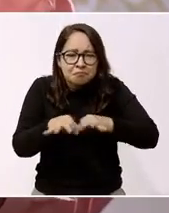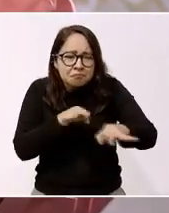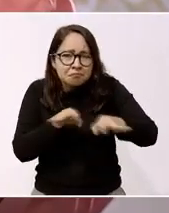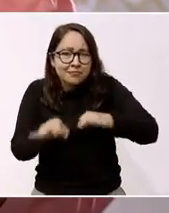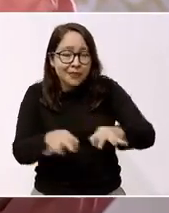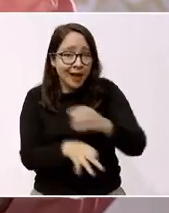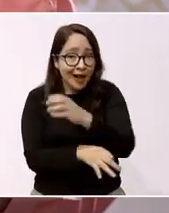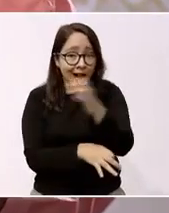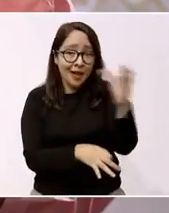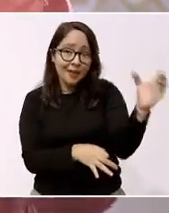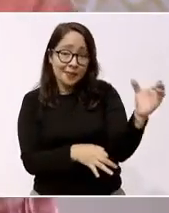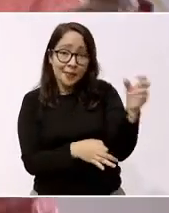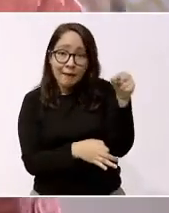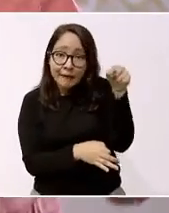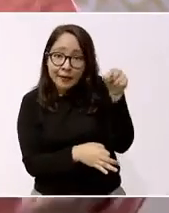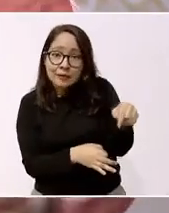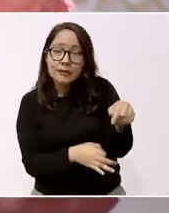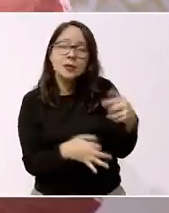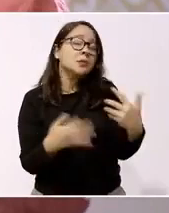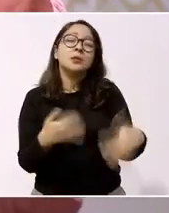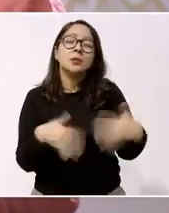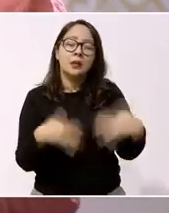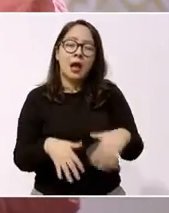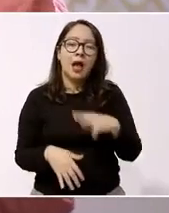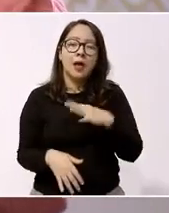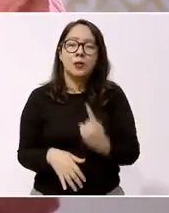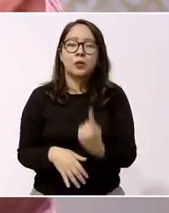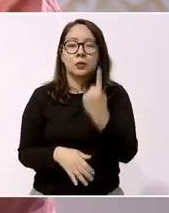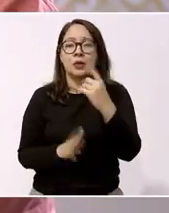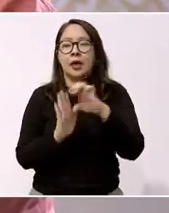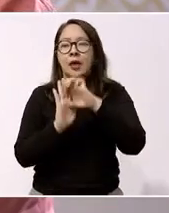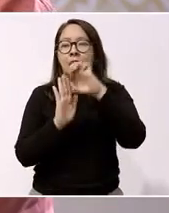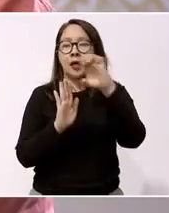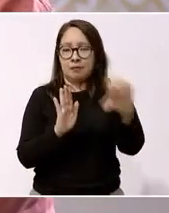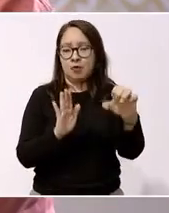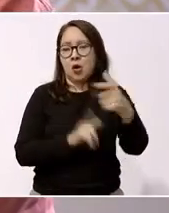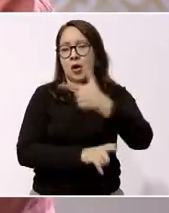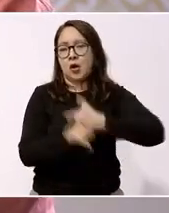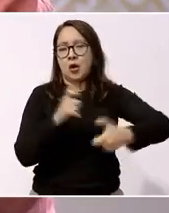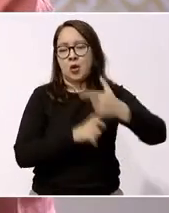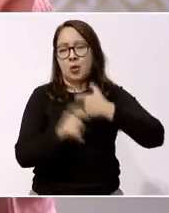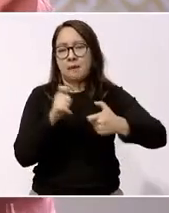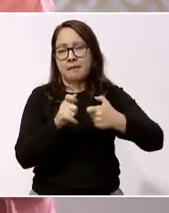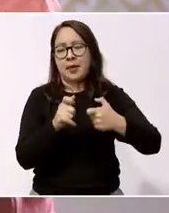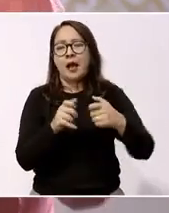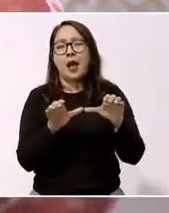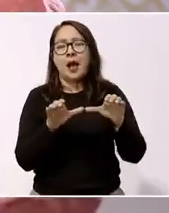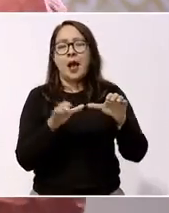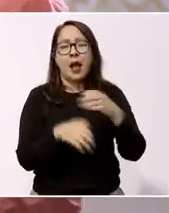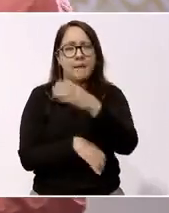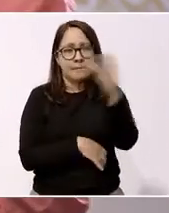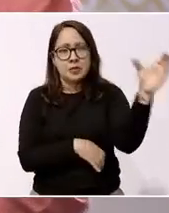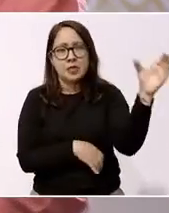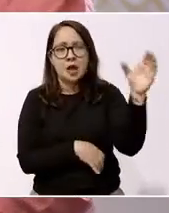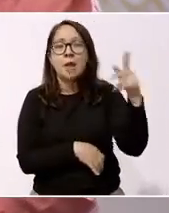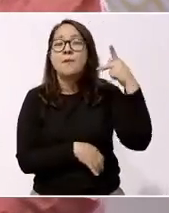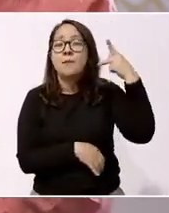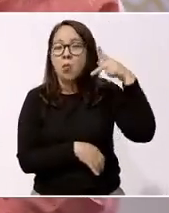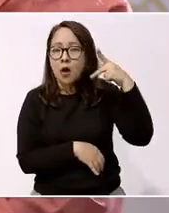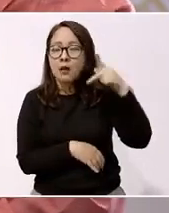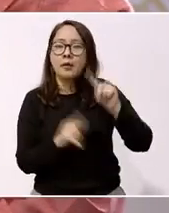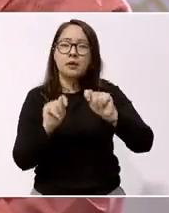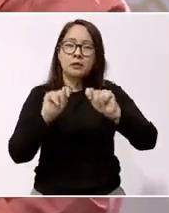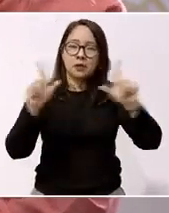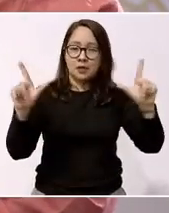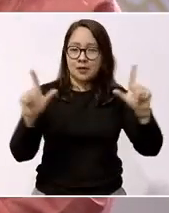campesina. Hay un ejemplo de economía campesina en Puebla, en Tlaxcala. Por ejemplo,